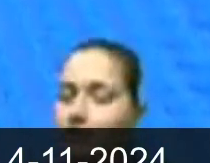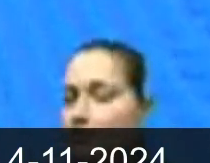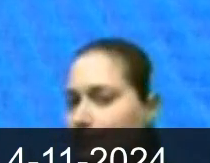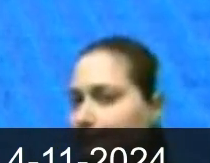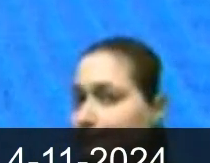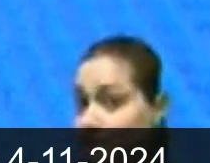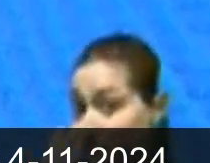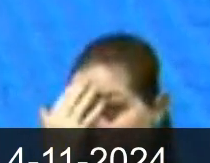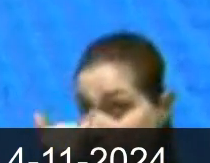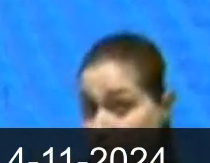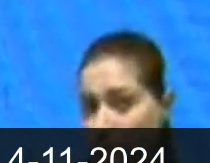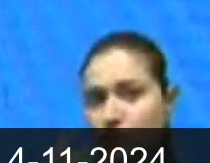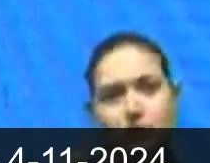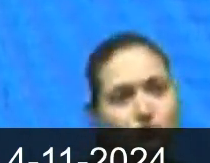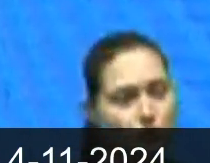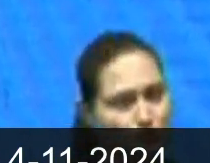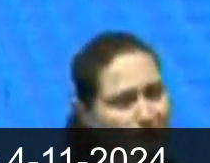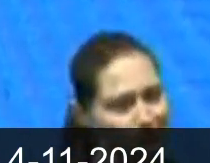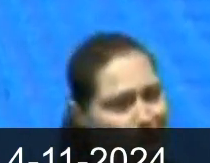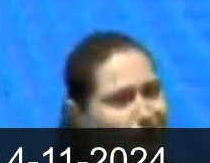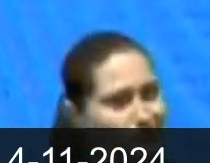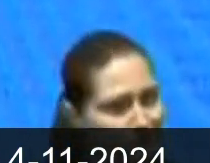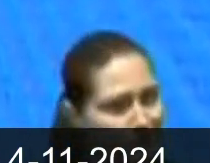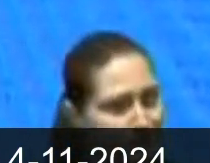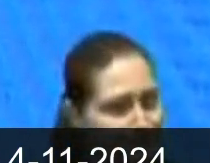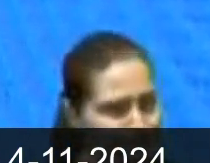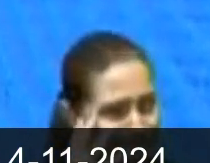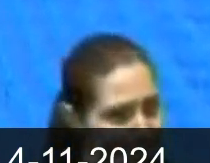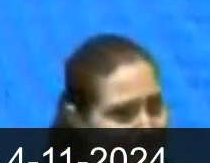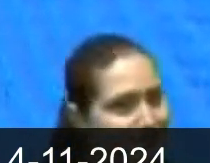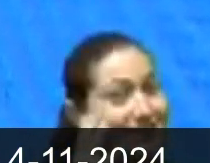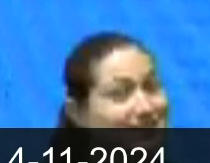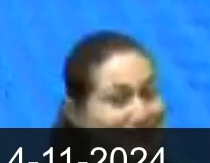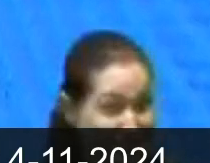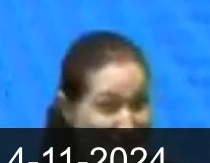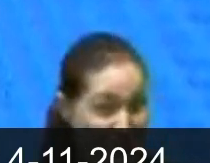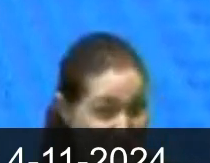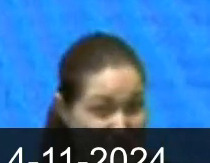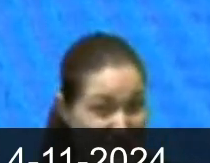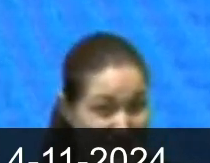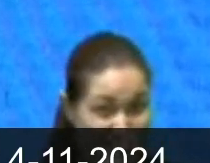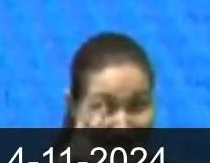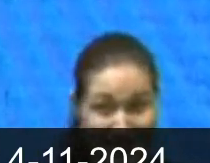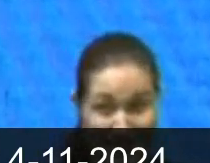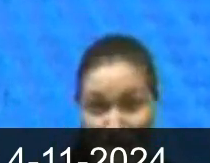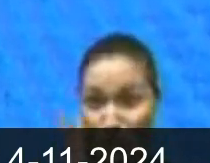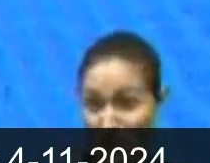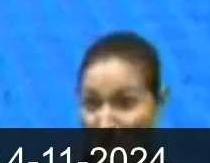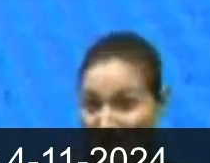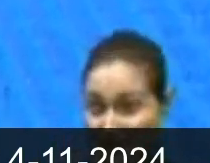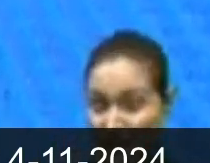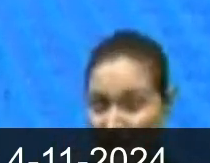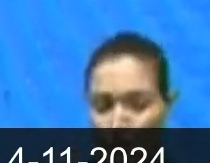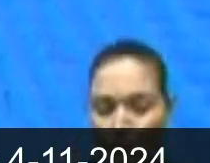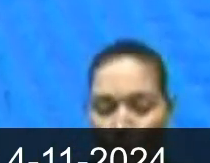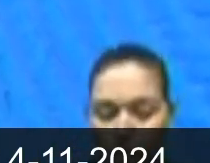Porque ya teníamos la experiencia de noviembre de 2023 que una